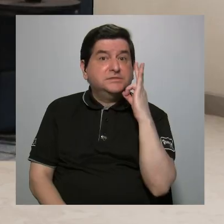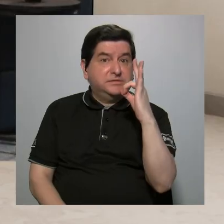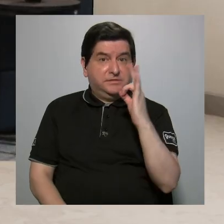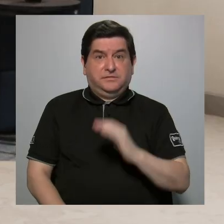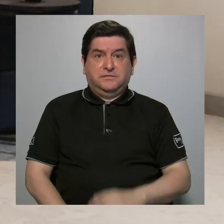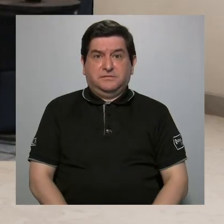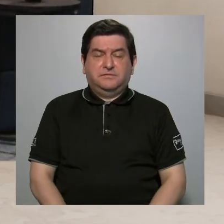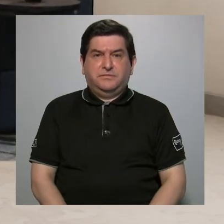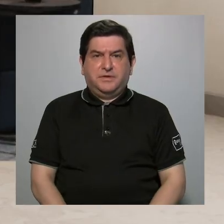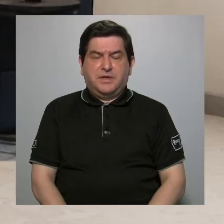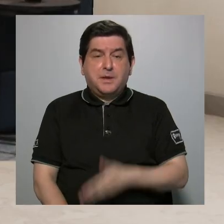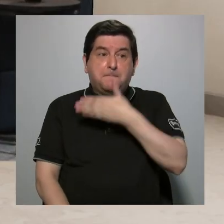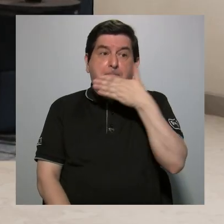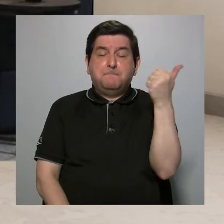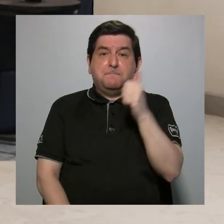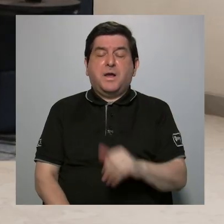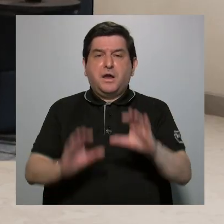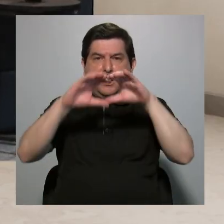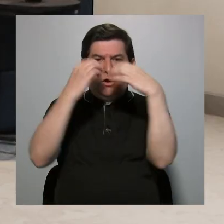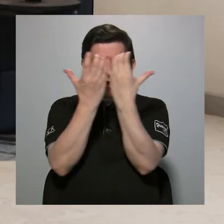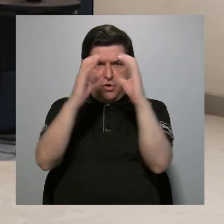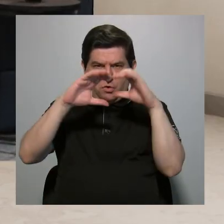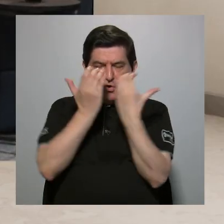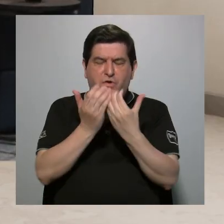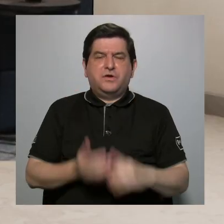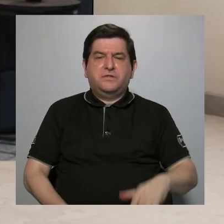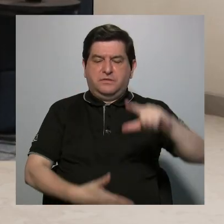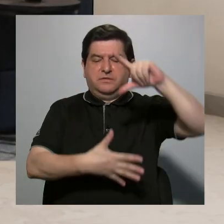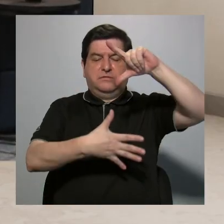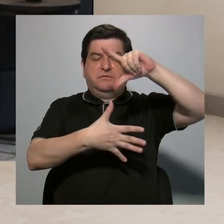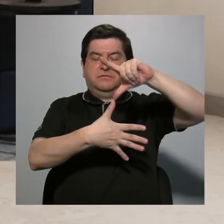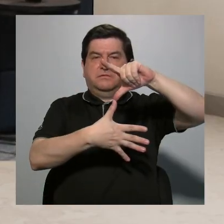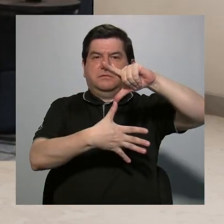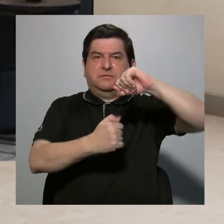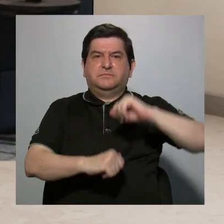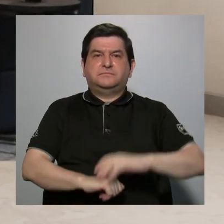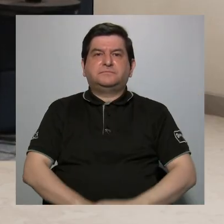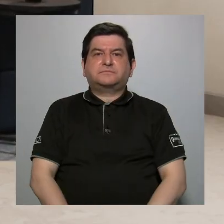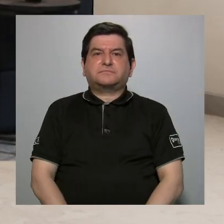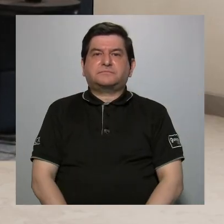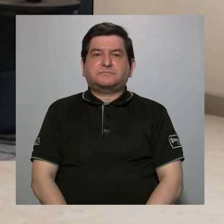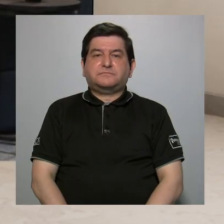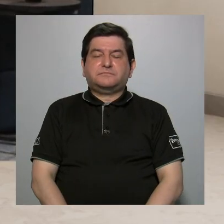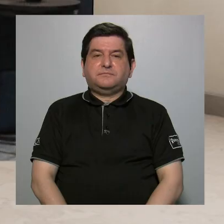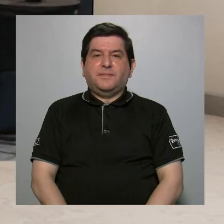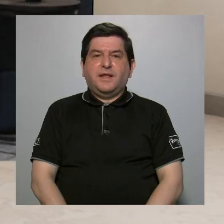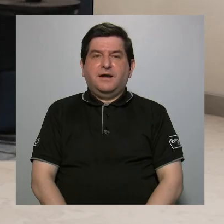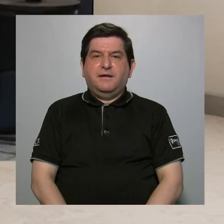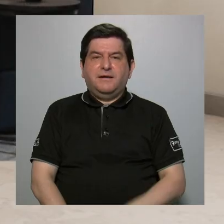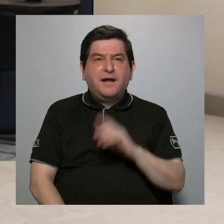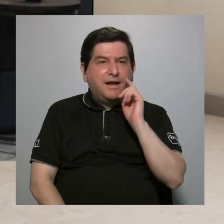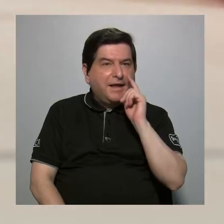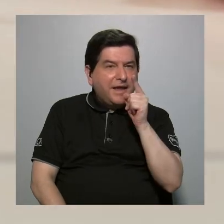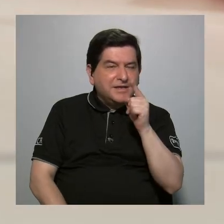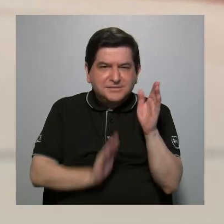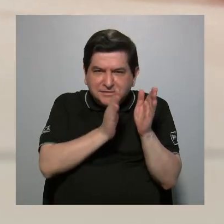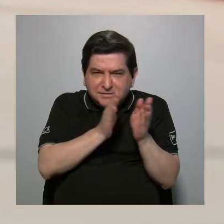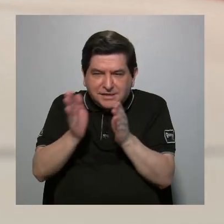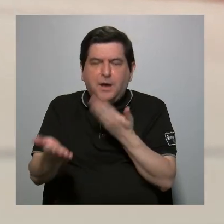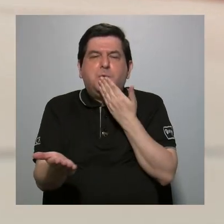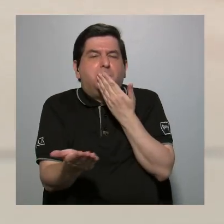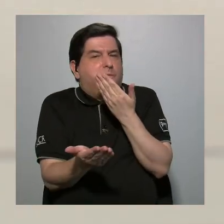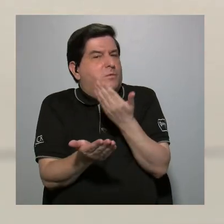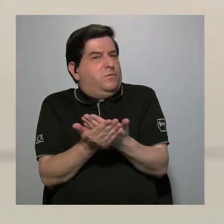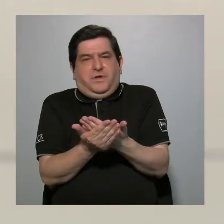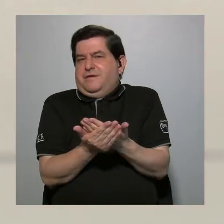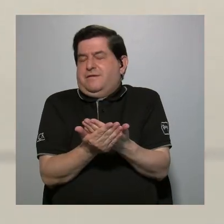bien, de las mejor catalogadas en América Latina, ¿verdad? Entonces esa formación fue muy